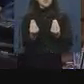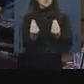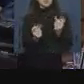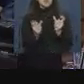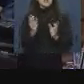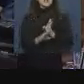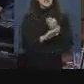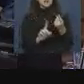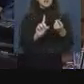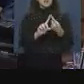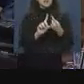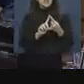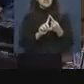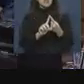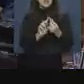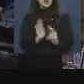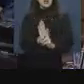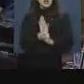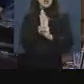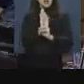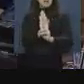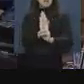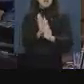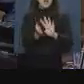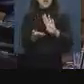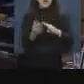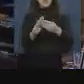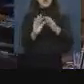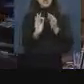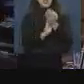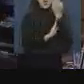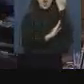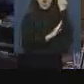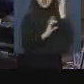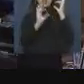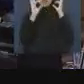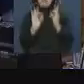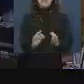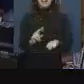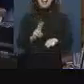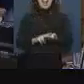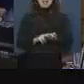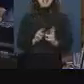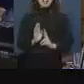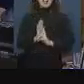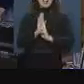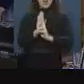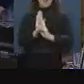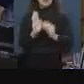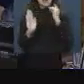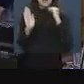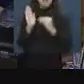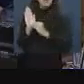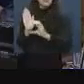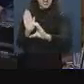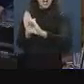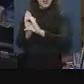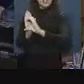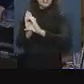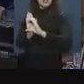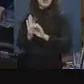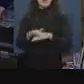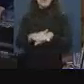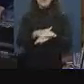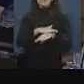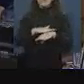participantes representan a esos pueblos originarios fielmente representado en su Constitución por eso es